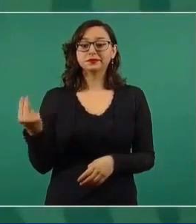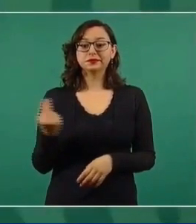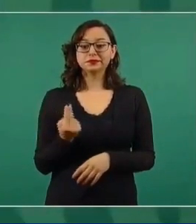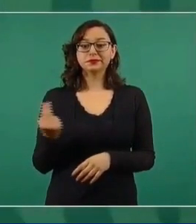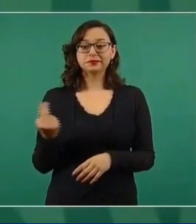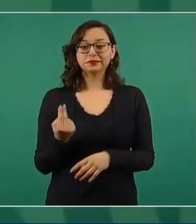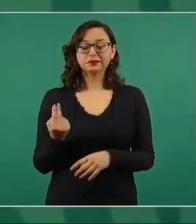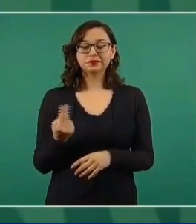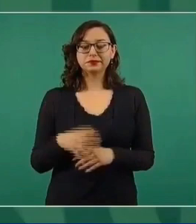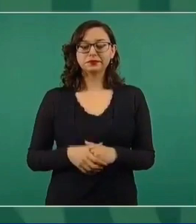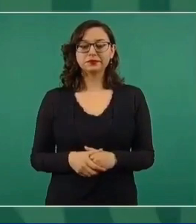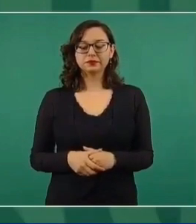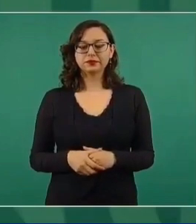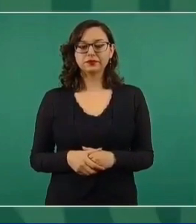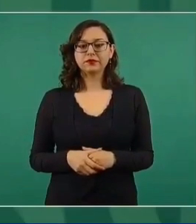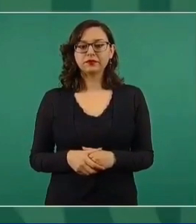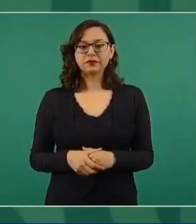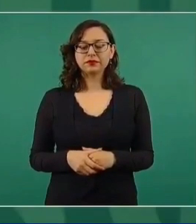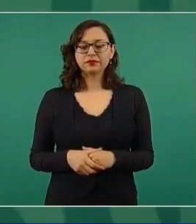y